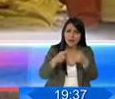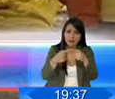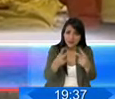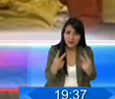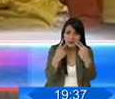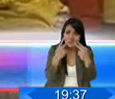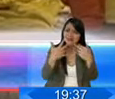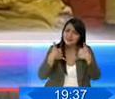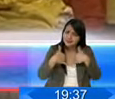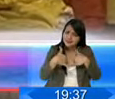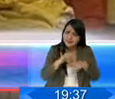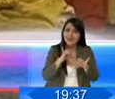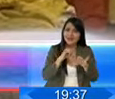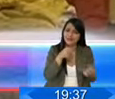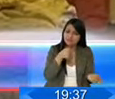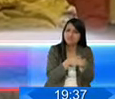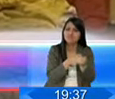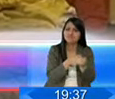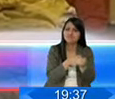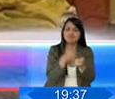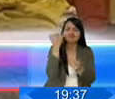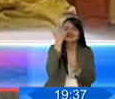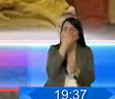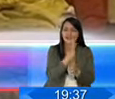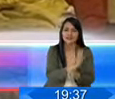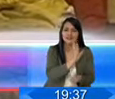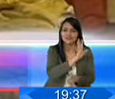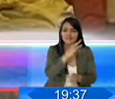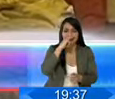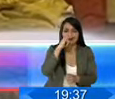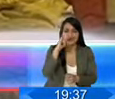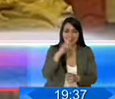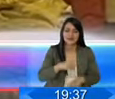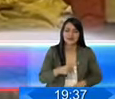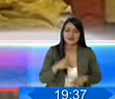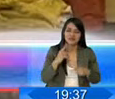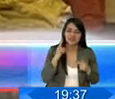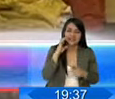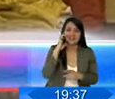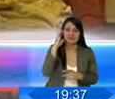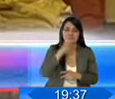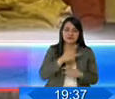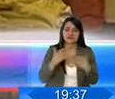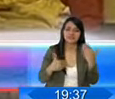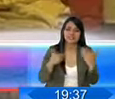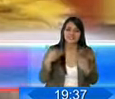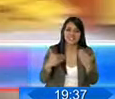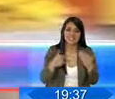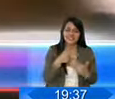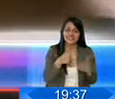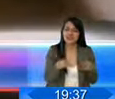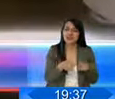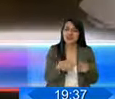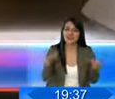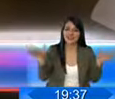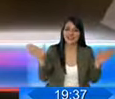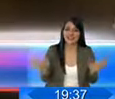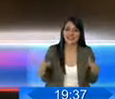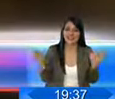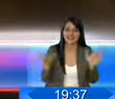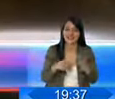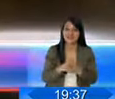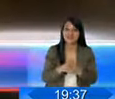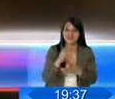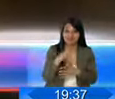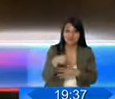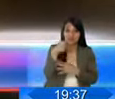viendo, a seguirse sumando a esta bella causa para seguirle dando esperanza de vida a este pequeño angelito. En nuestra próxima entrega